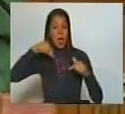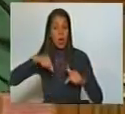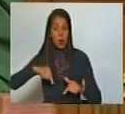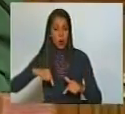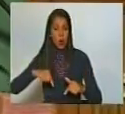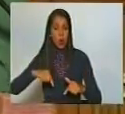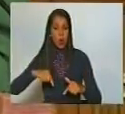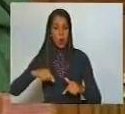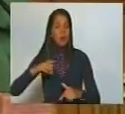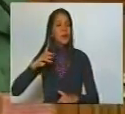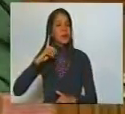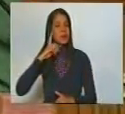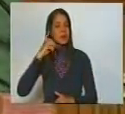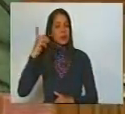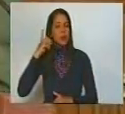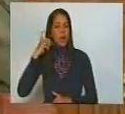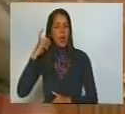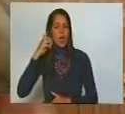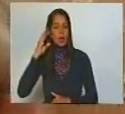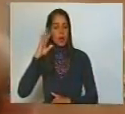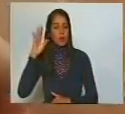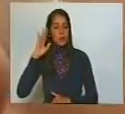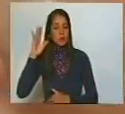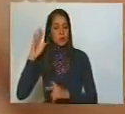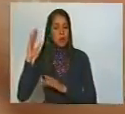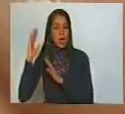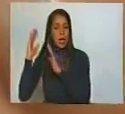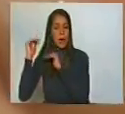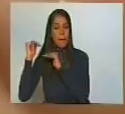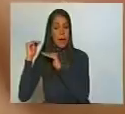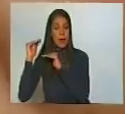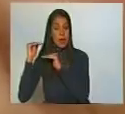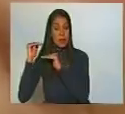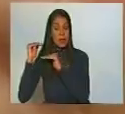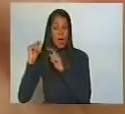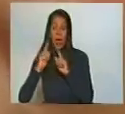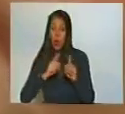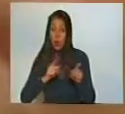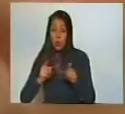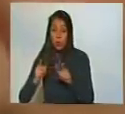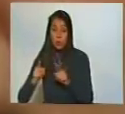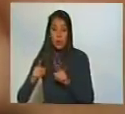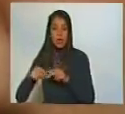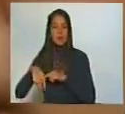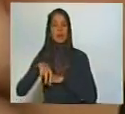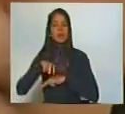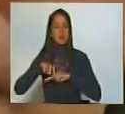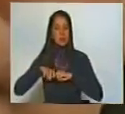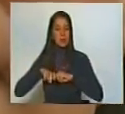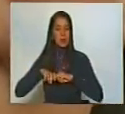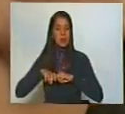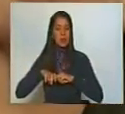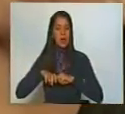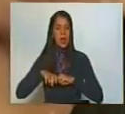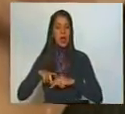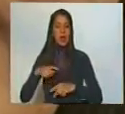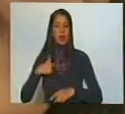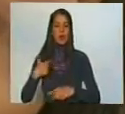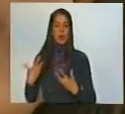muchos sueños, muchas esperanzas, ahí sentados con ustedes, ¿no? Y con